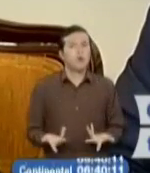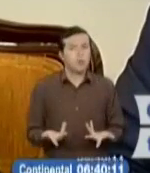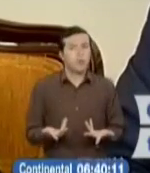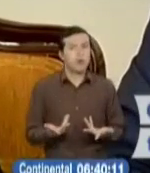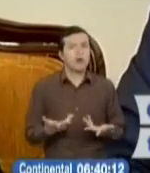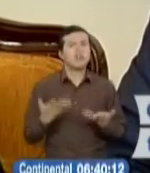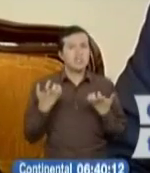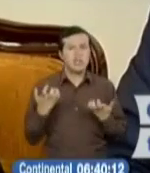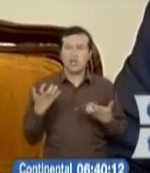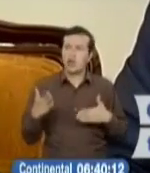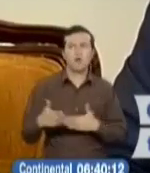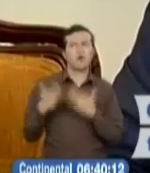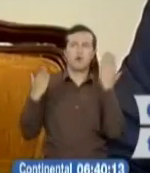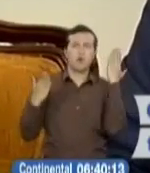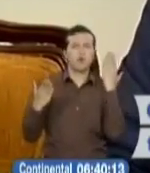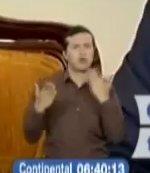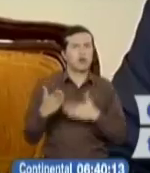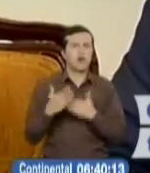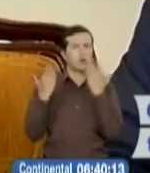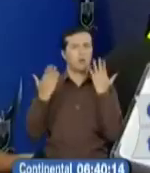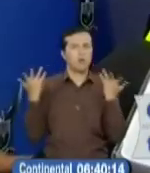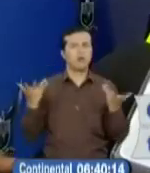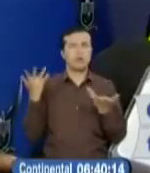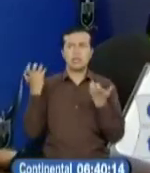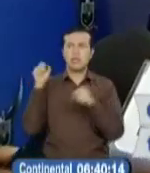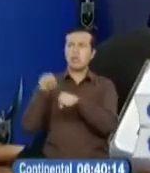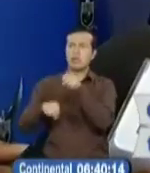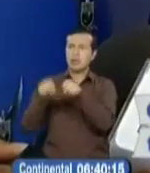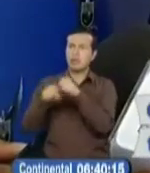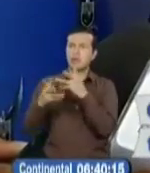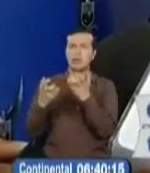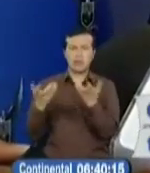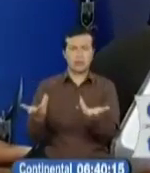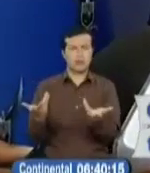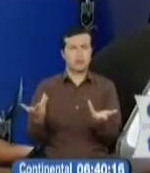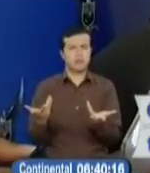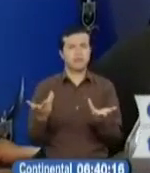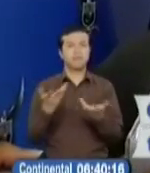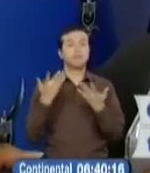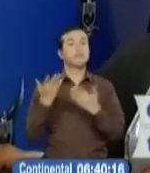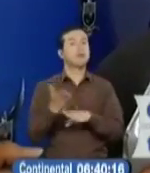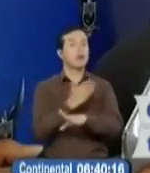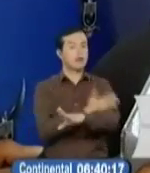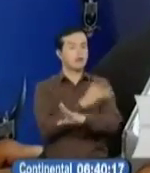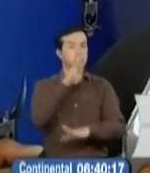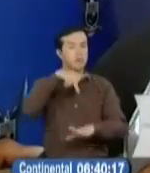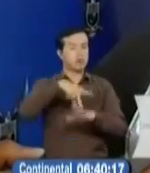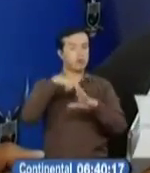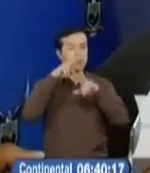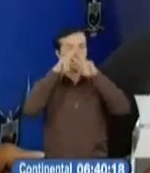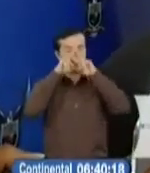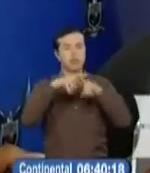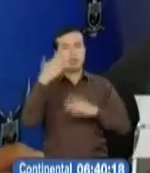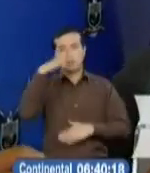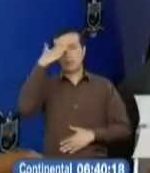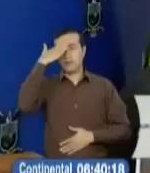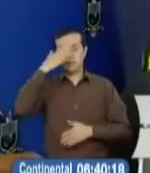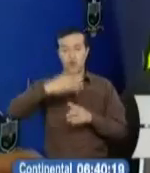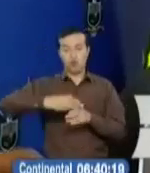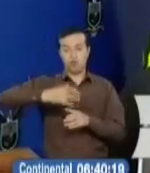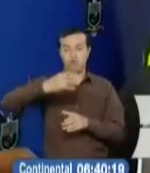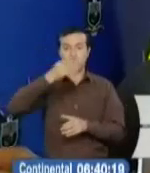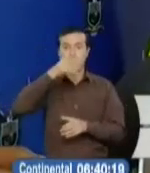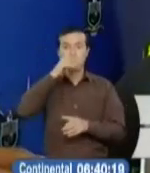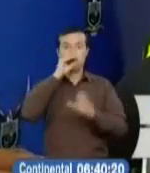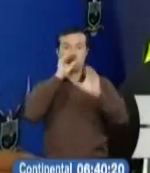busca agredir o ocasionar daño. Todo eso tenemos que esperar las pericias, conocemos que es una botella, que la botaron